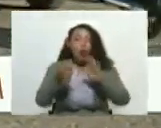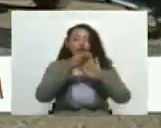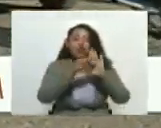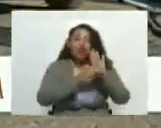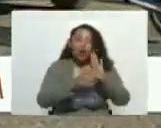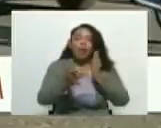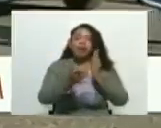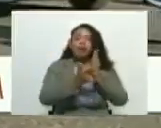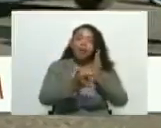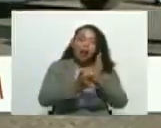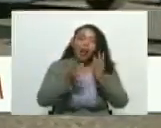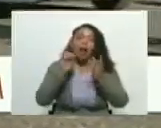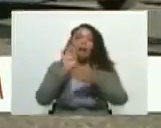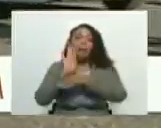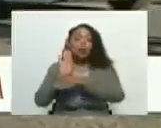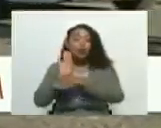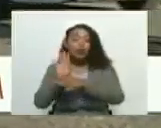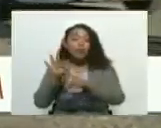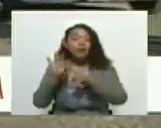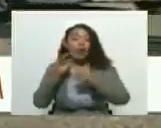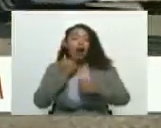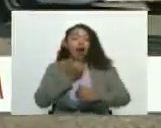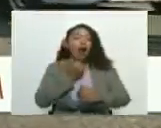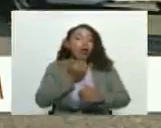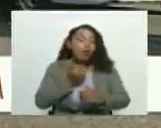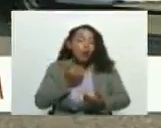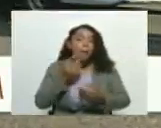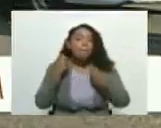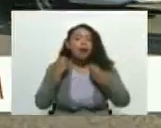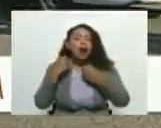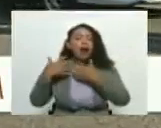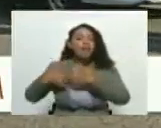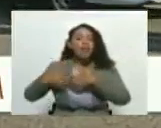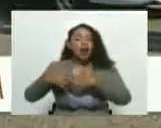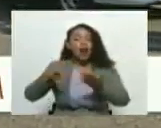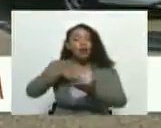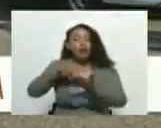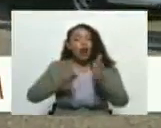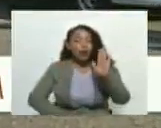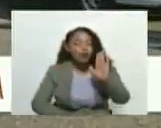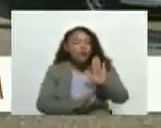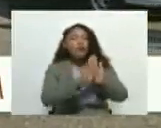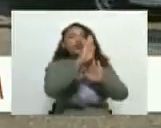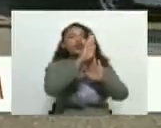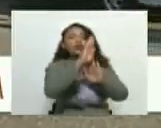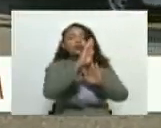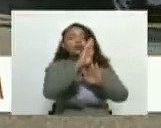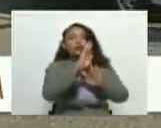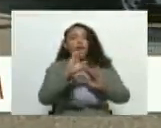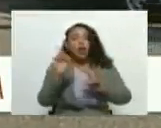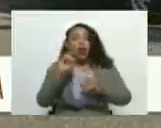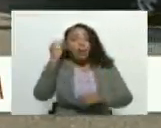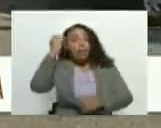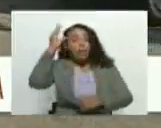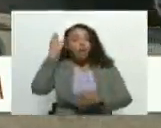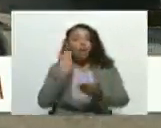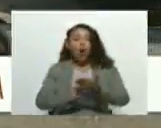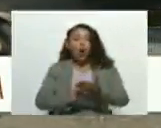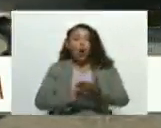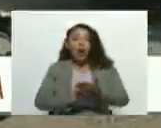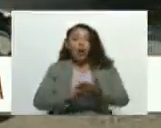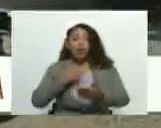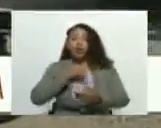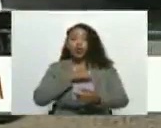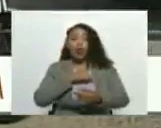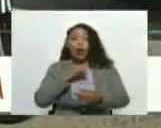técnicas, ha dado una protección especial para que la industria nacional se desarrolle. Venezuela tiene una gran capacidad instalada y no estamos a